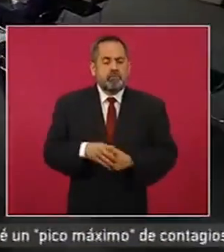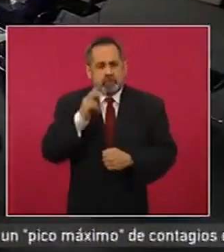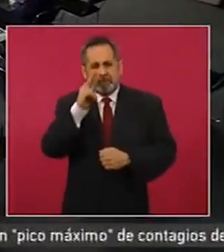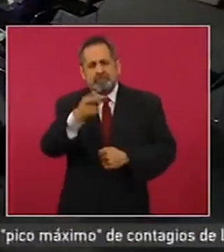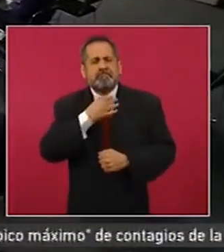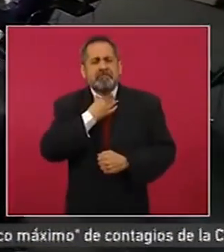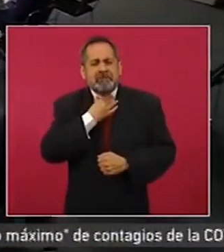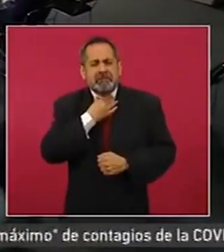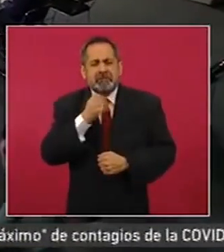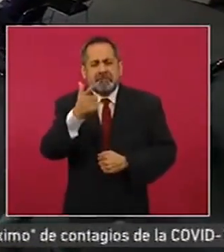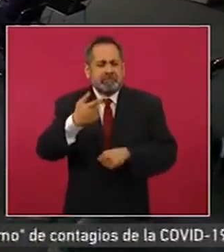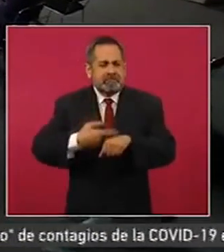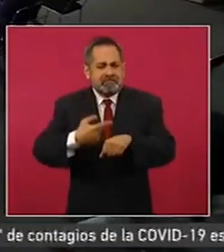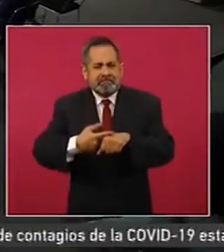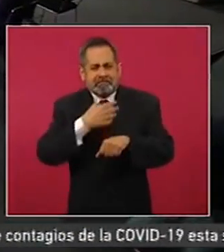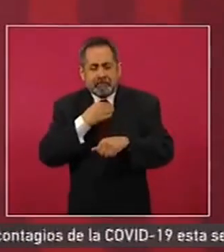ronco